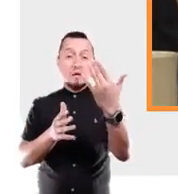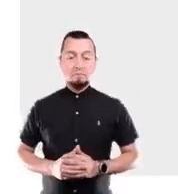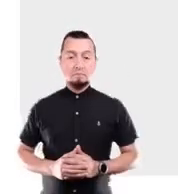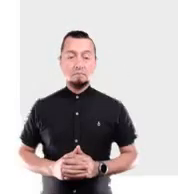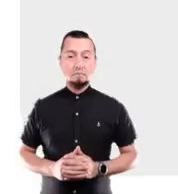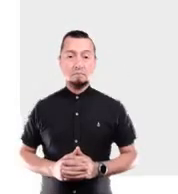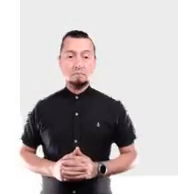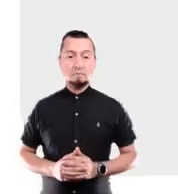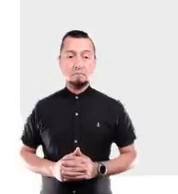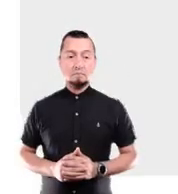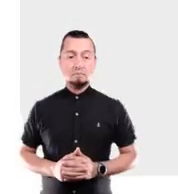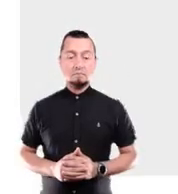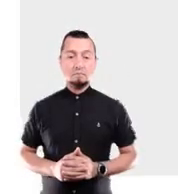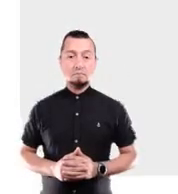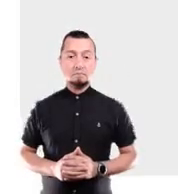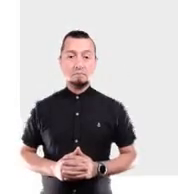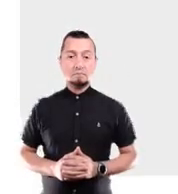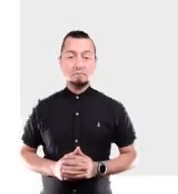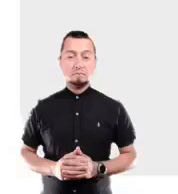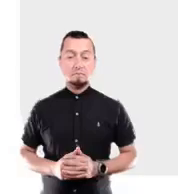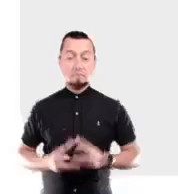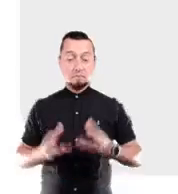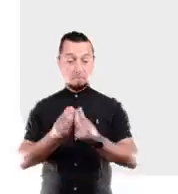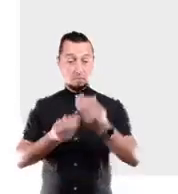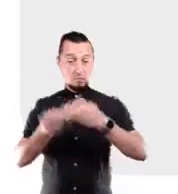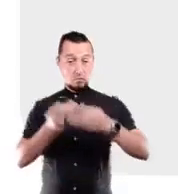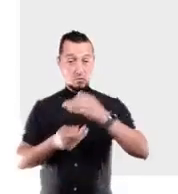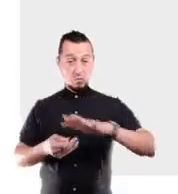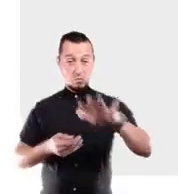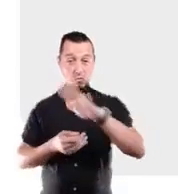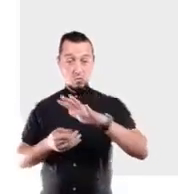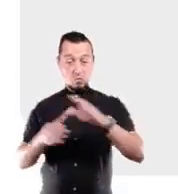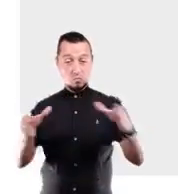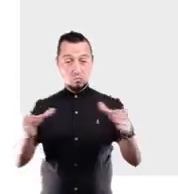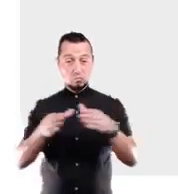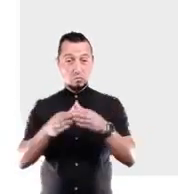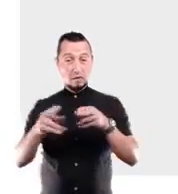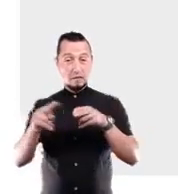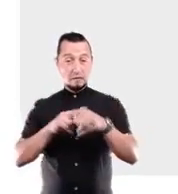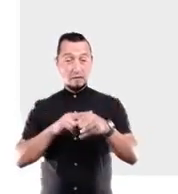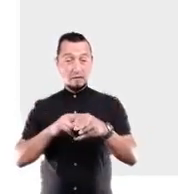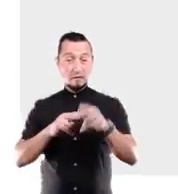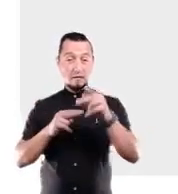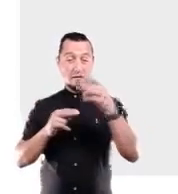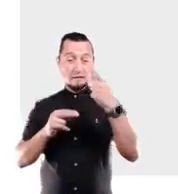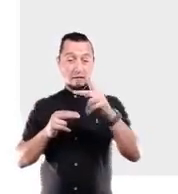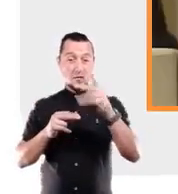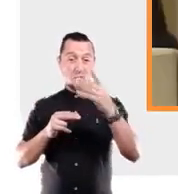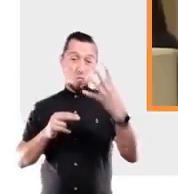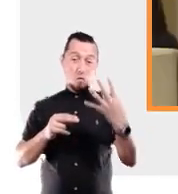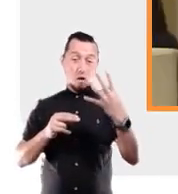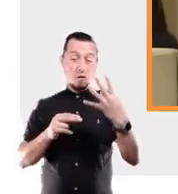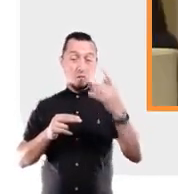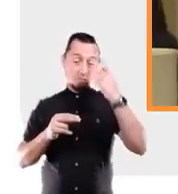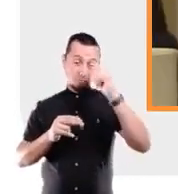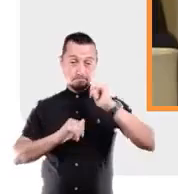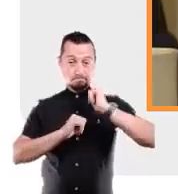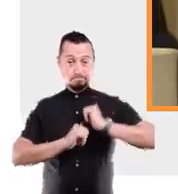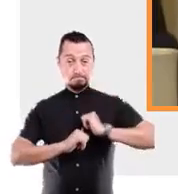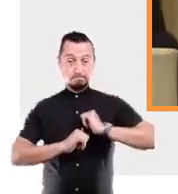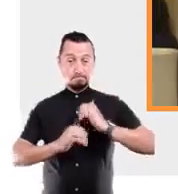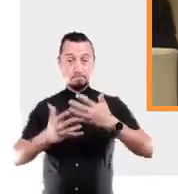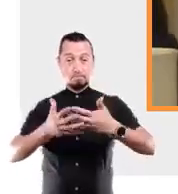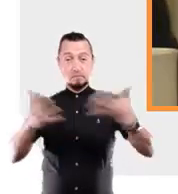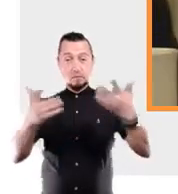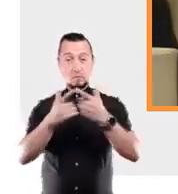dólares. Solo para recordar, el consorcio Tren Ligero Línea 4 está integrado por 2 grandes grupos de